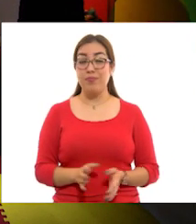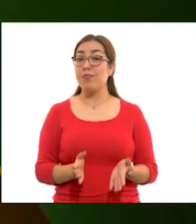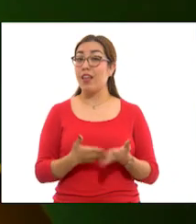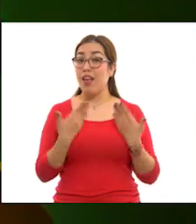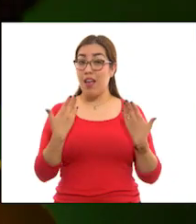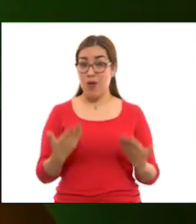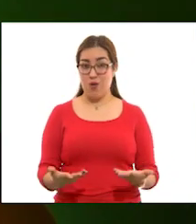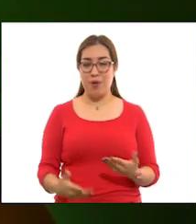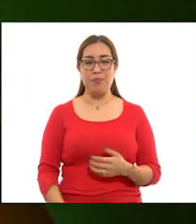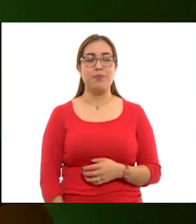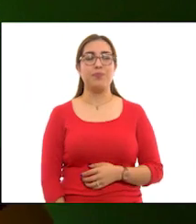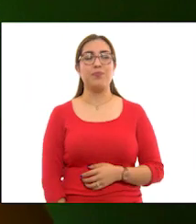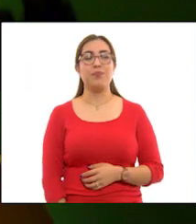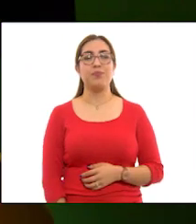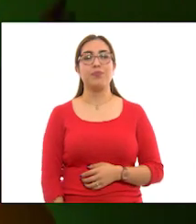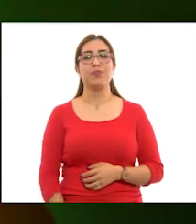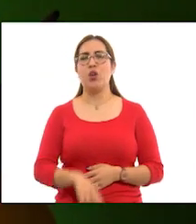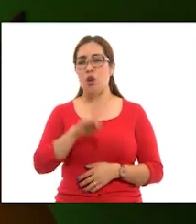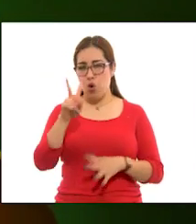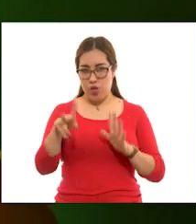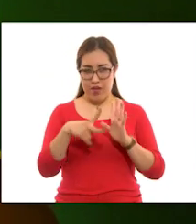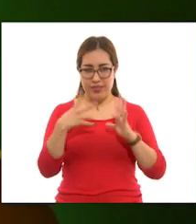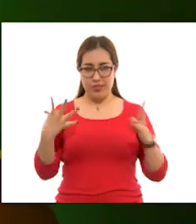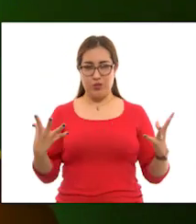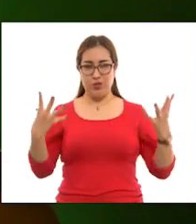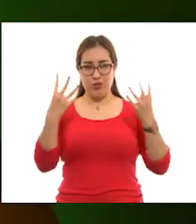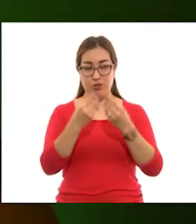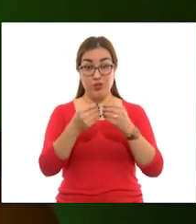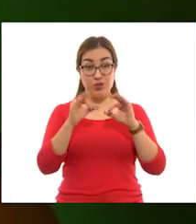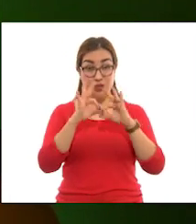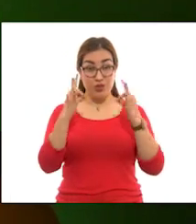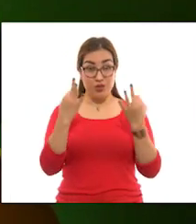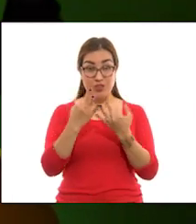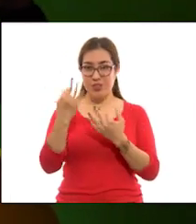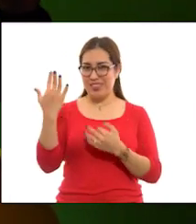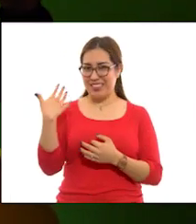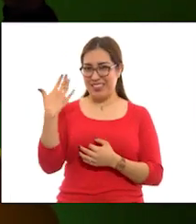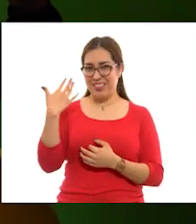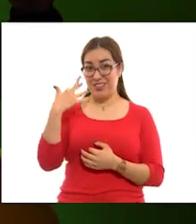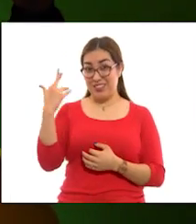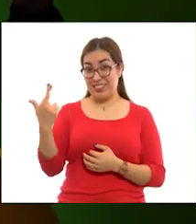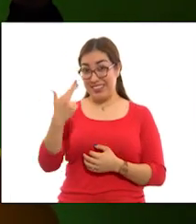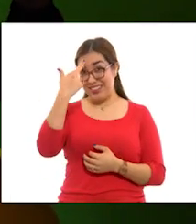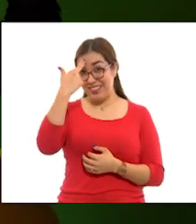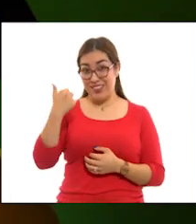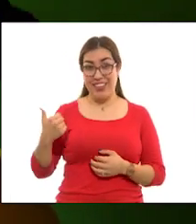Ahora, intentemos repetir juntos las figuras que nos mostró Sohar. ¿Se acuerdan?